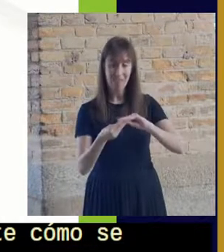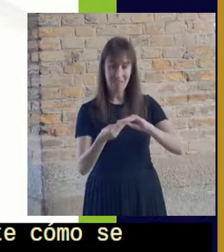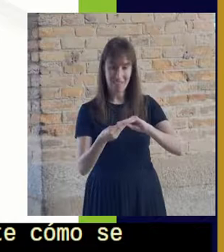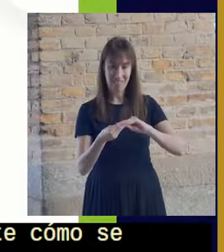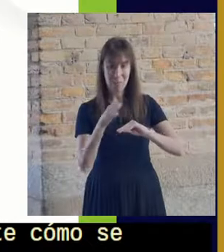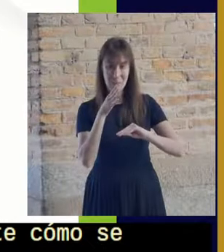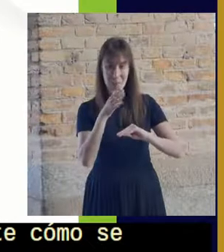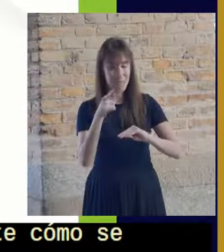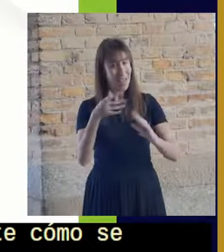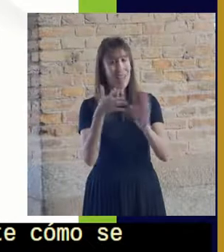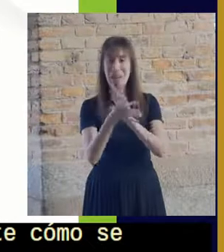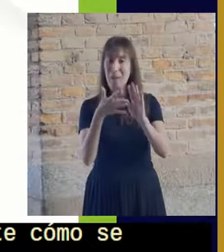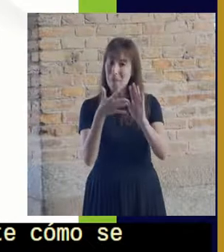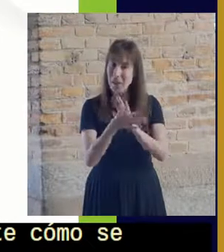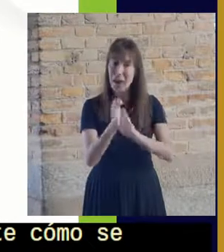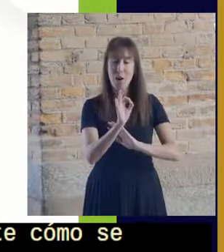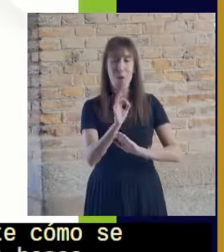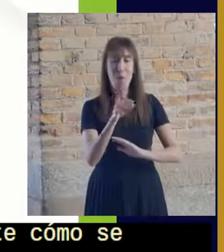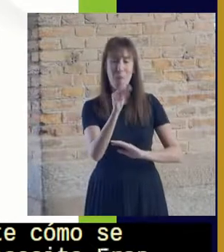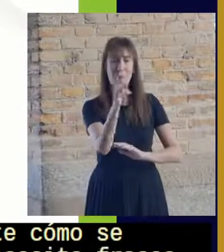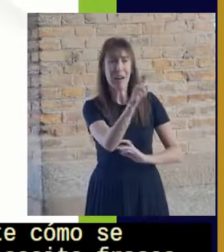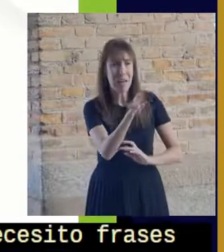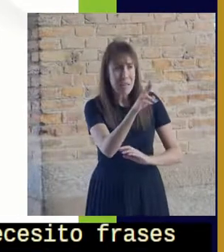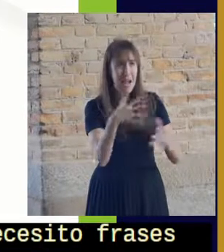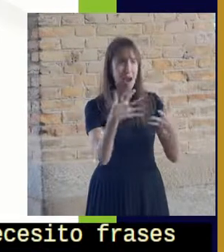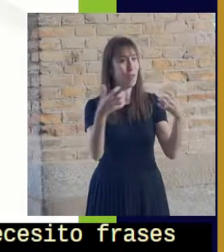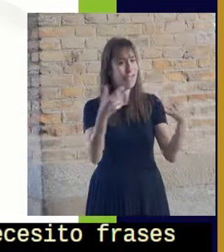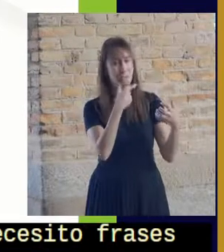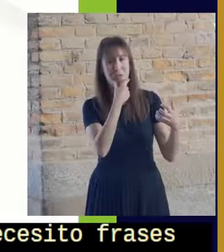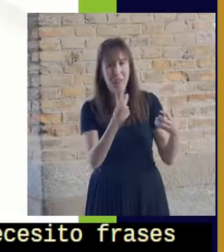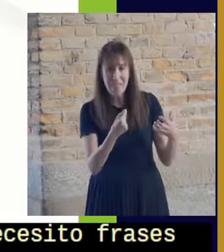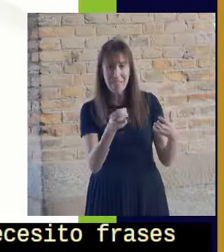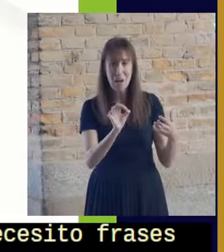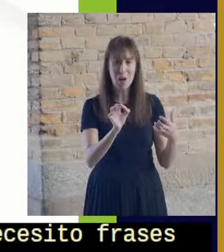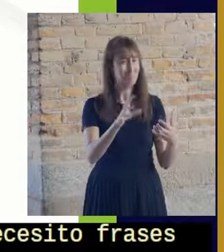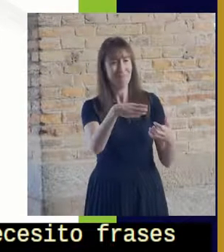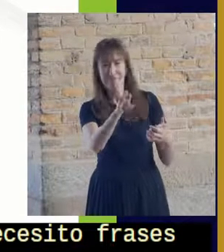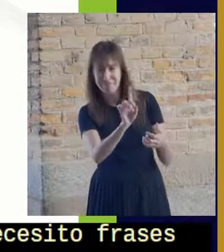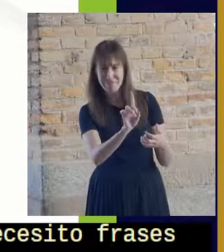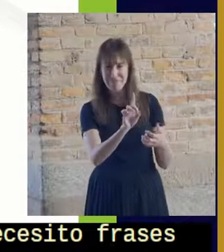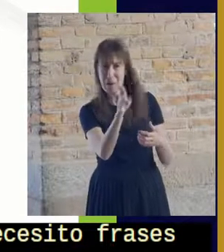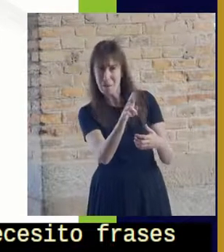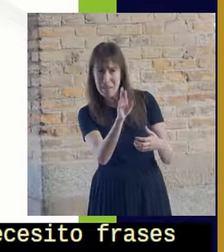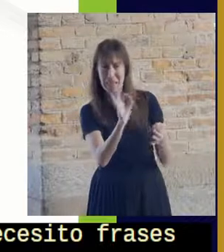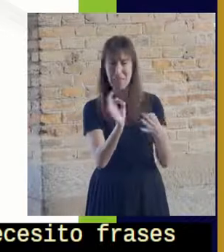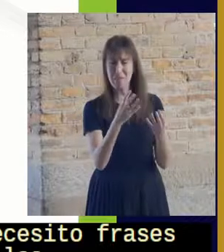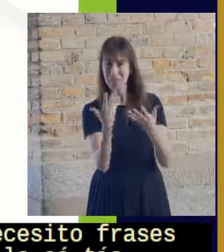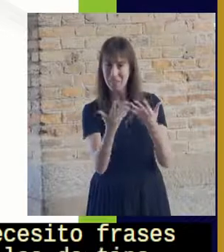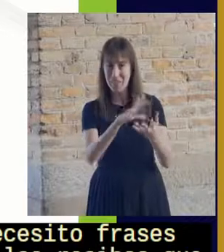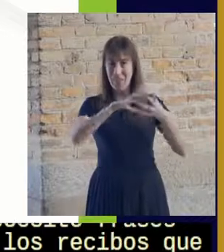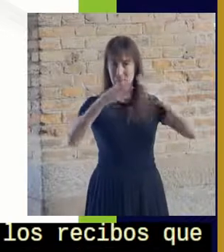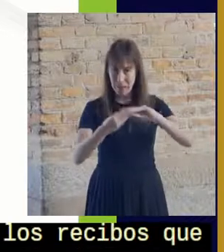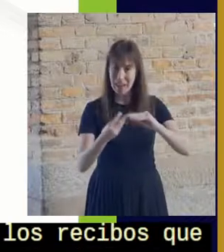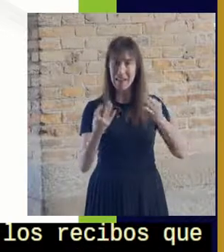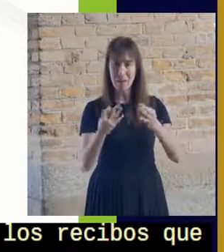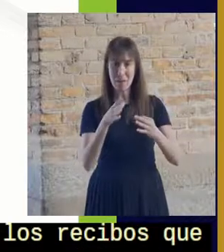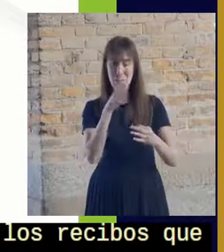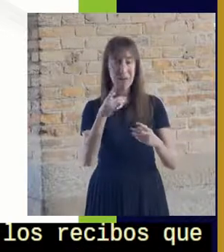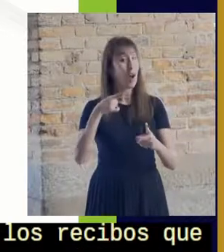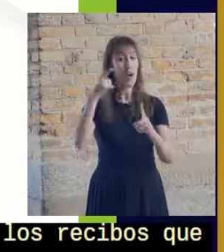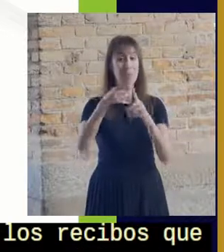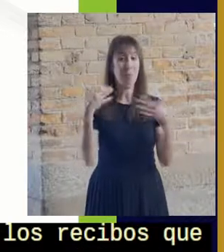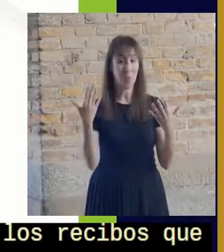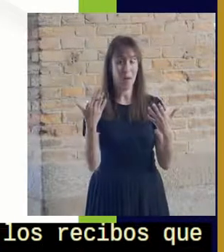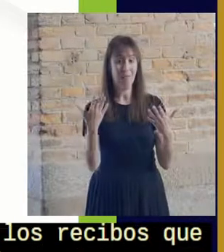enterarse o que se lo repita o necesito frases más sencillas o dímelo de otra manera vale Pero el objetivo es que tengas intención comunicativa